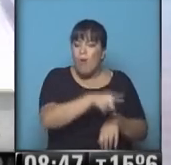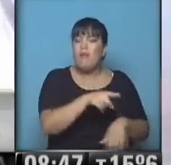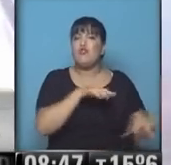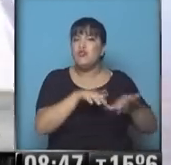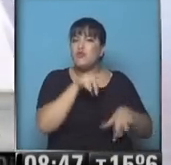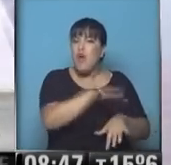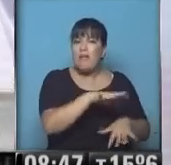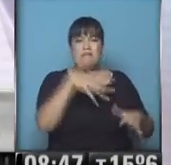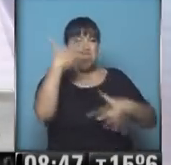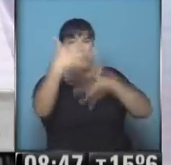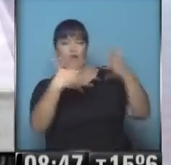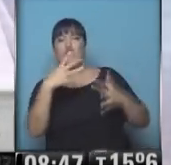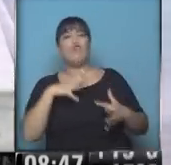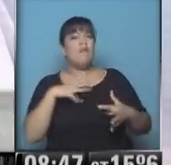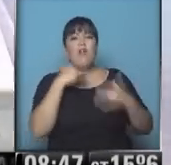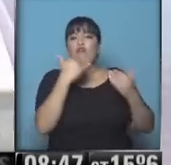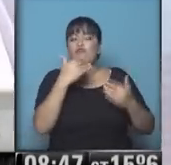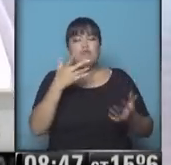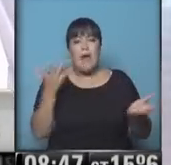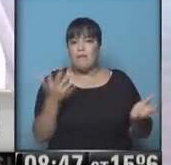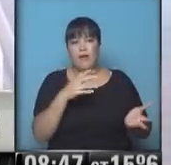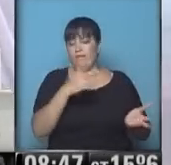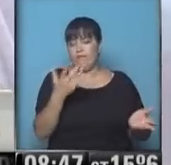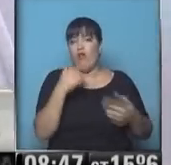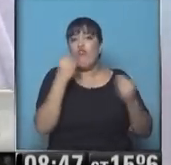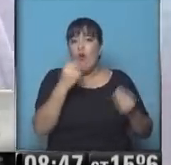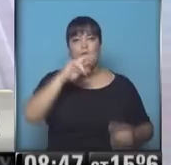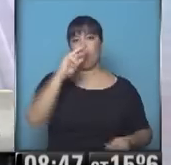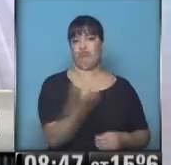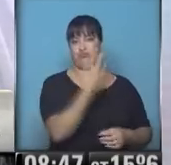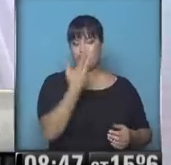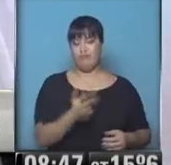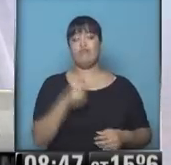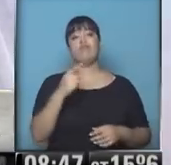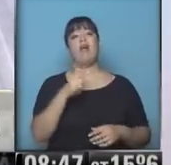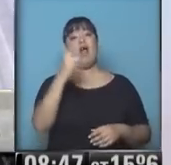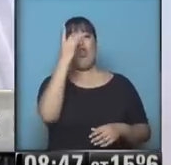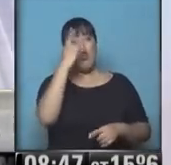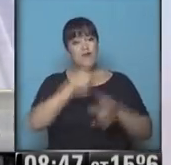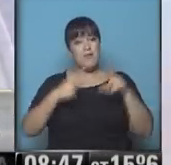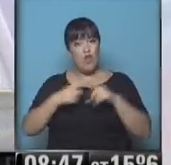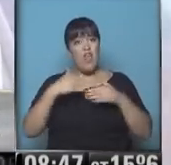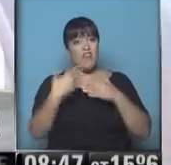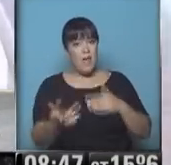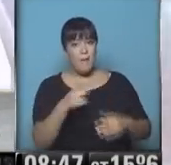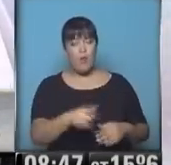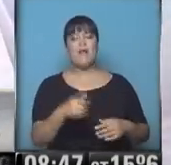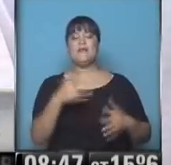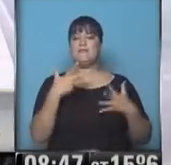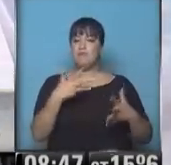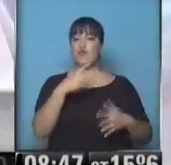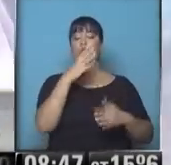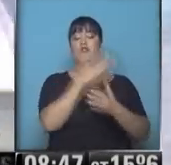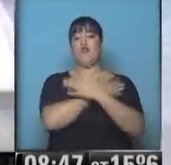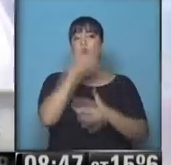situación tan confusa, aún todavía encontró la muerte. Luego, a partir de las 12, por supuesto, sus restos